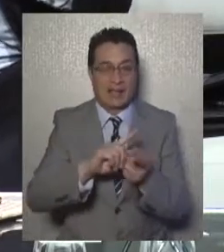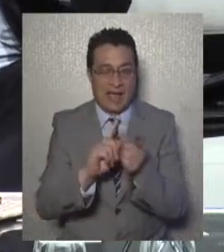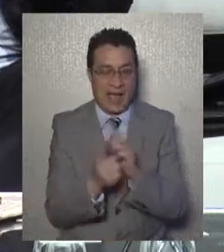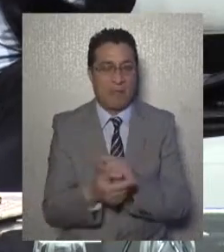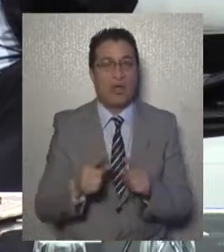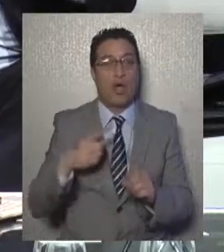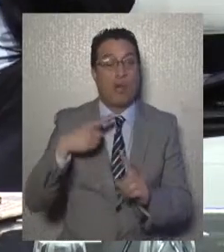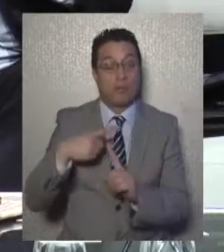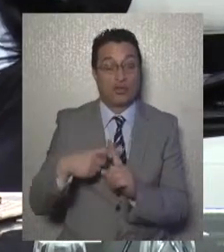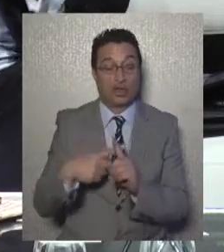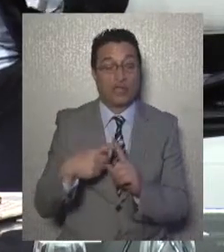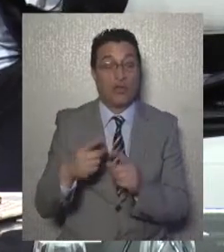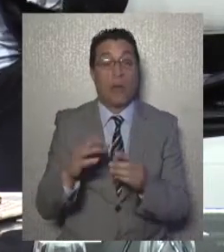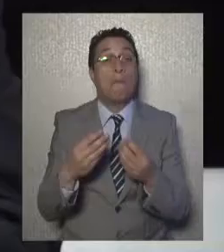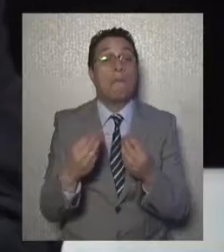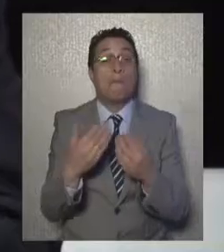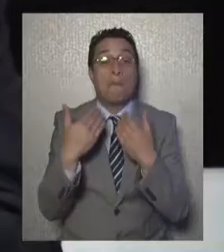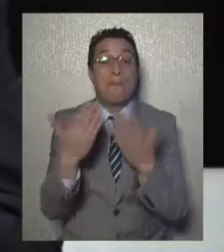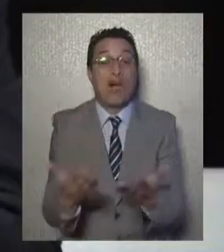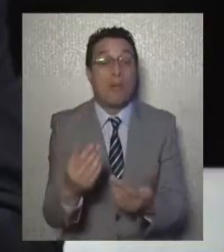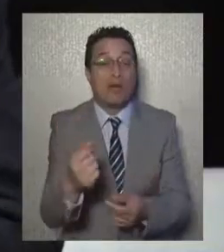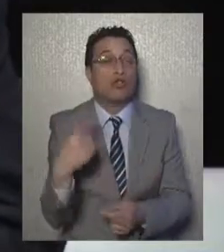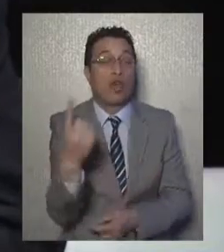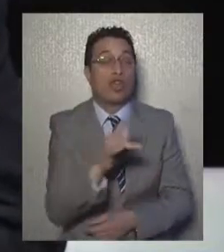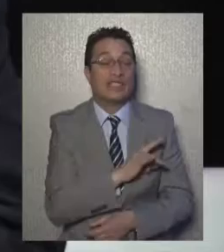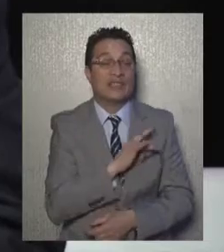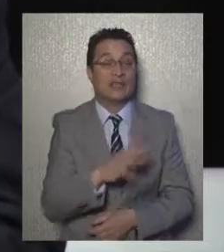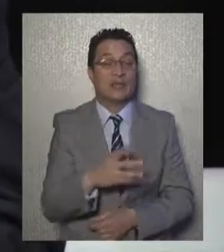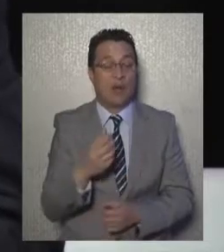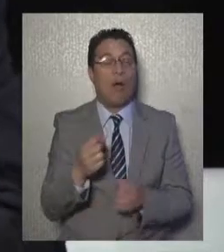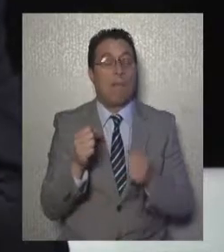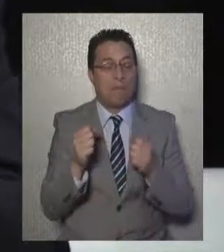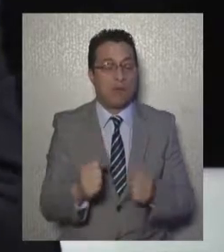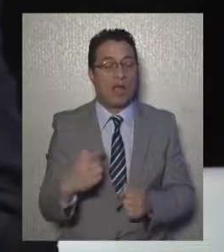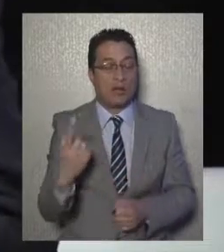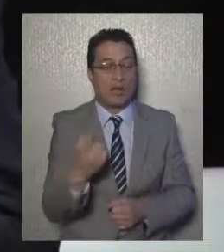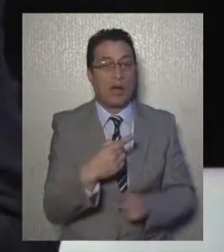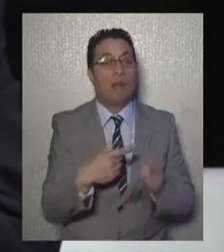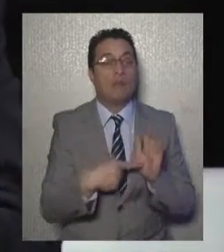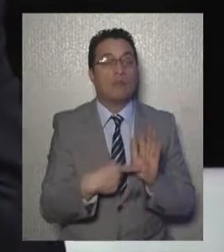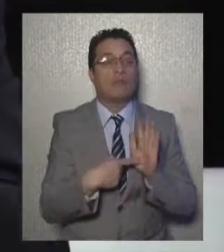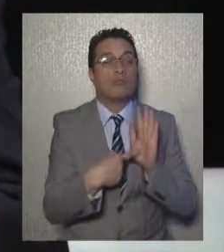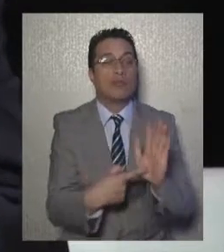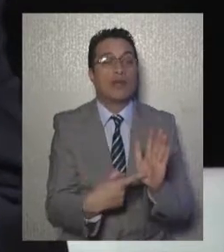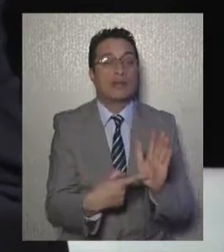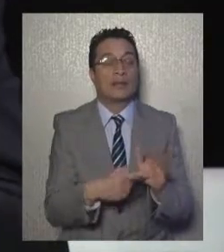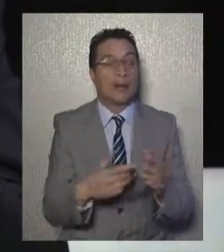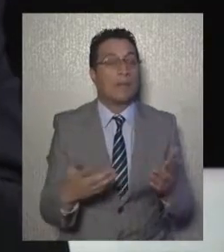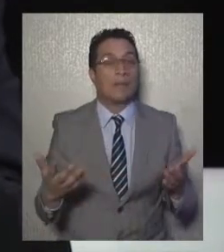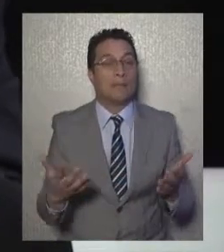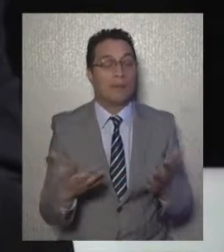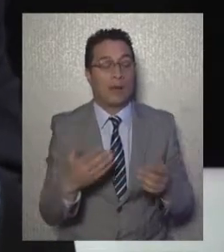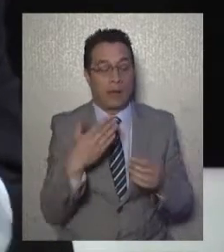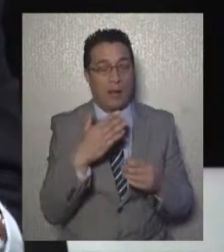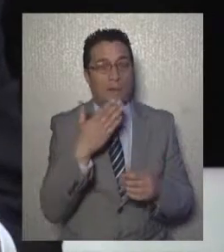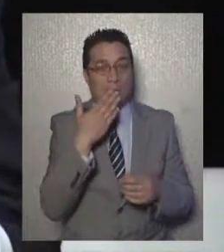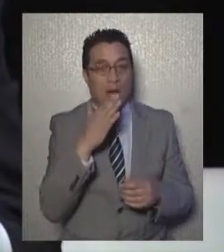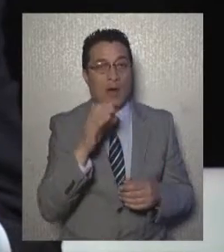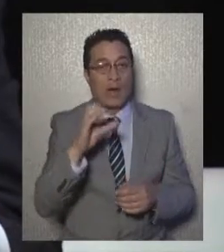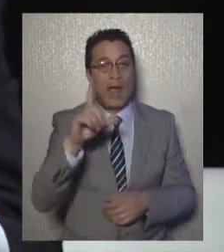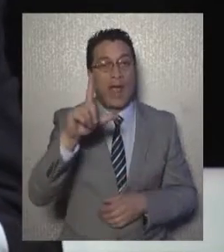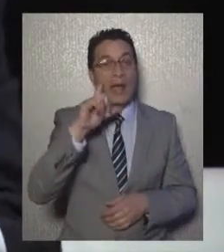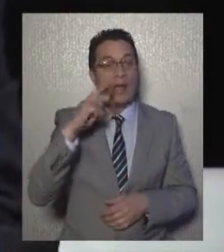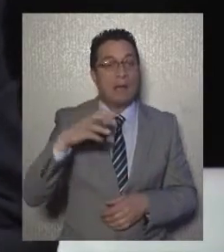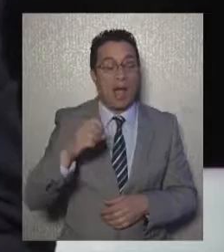positivos en beneficio de todos los chilenos, es que seamos capaces de dar señales para mejorar nuestros climas de